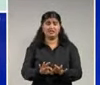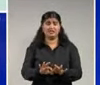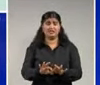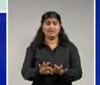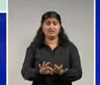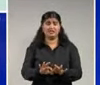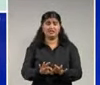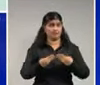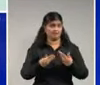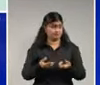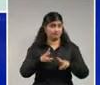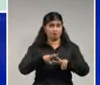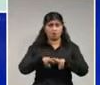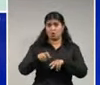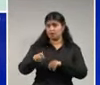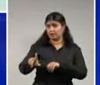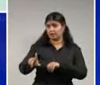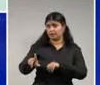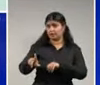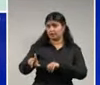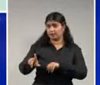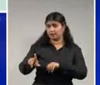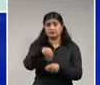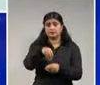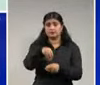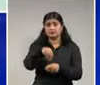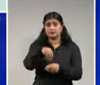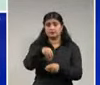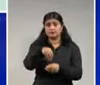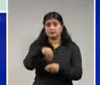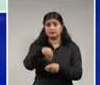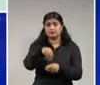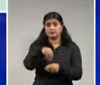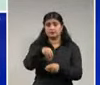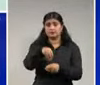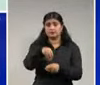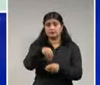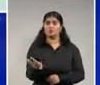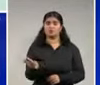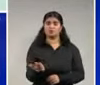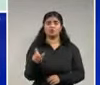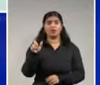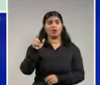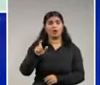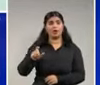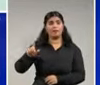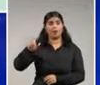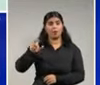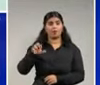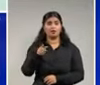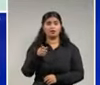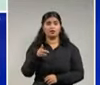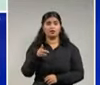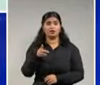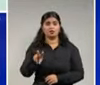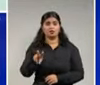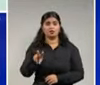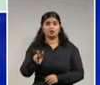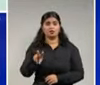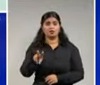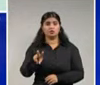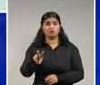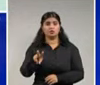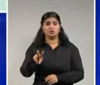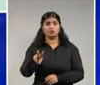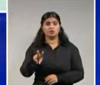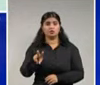Holguín, con el 26,7% de los casos, Camagüey el 12,1%, La